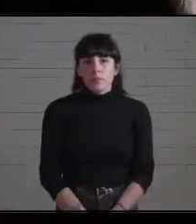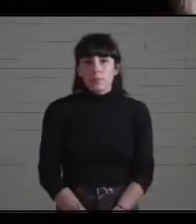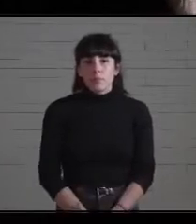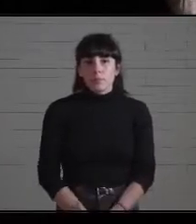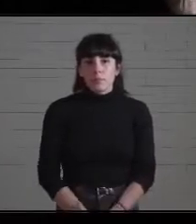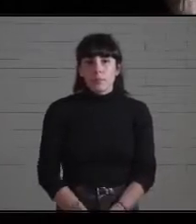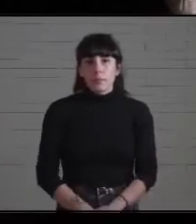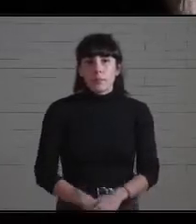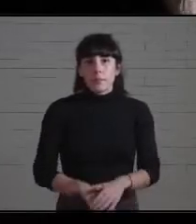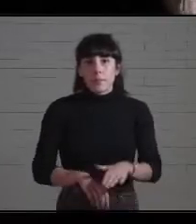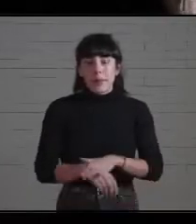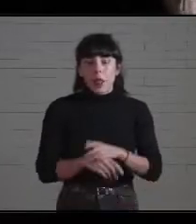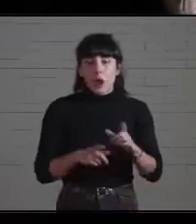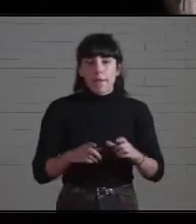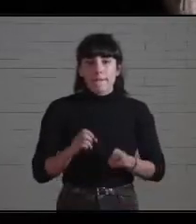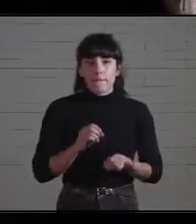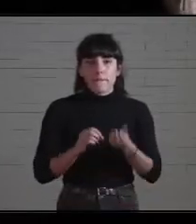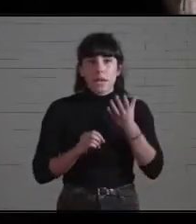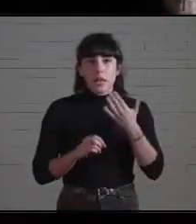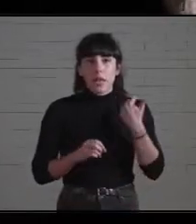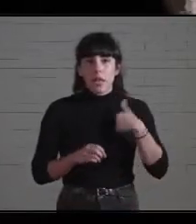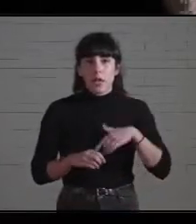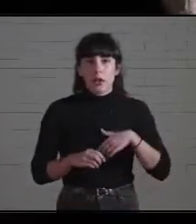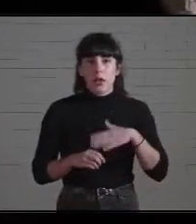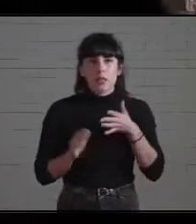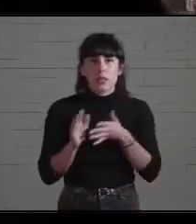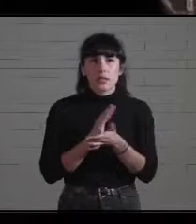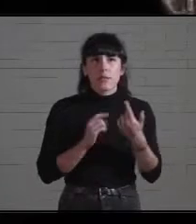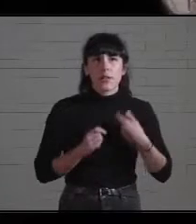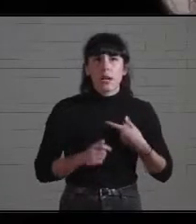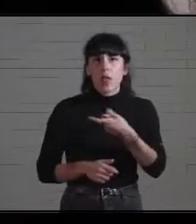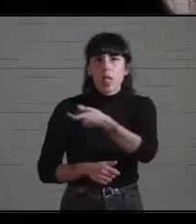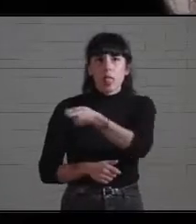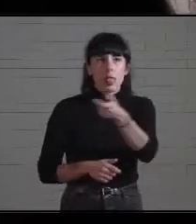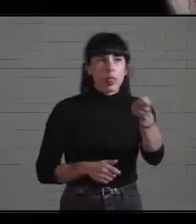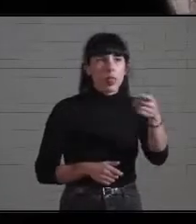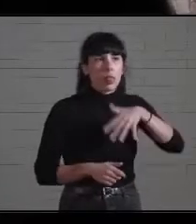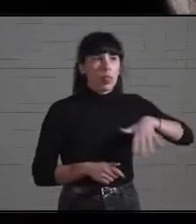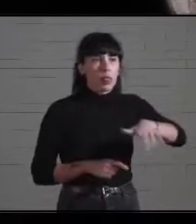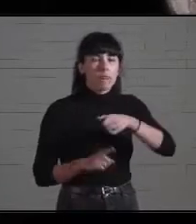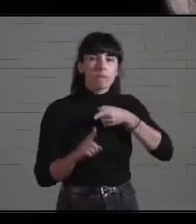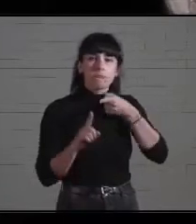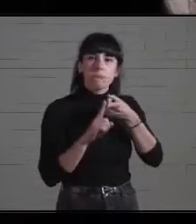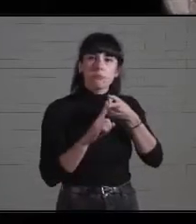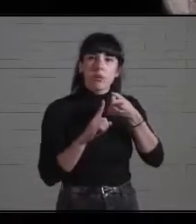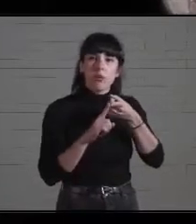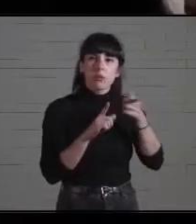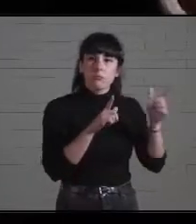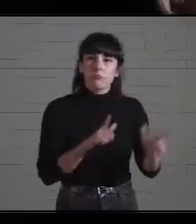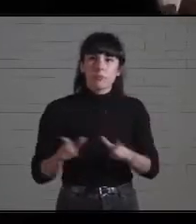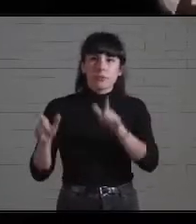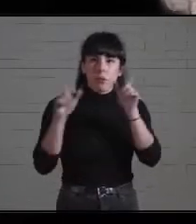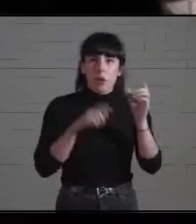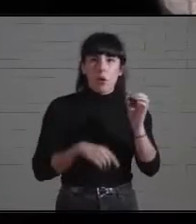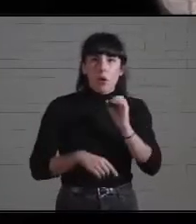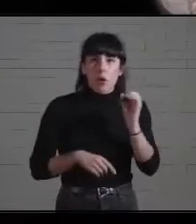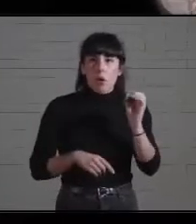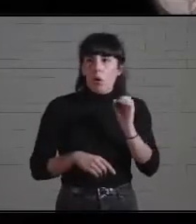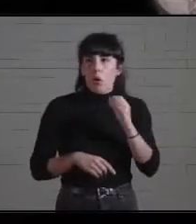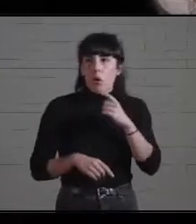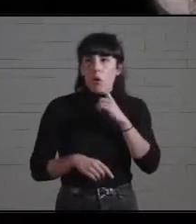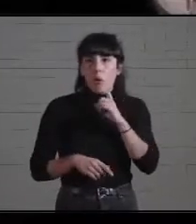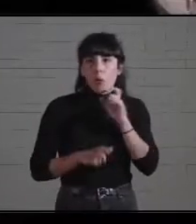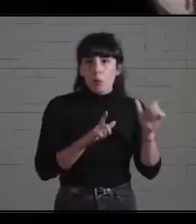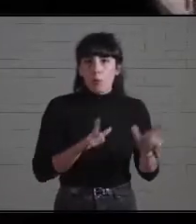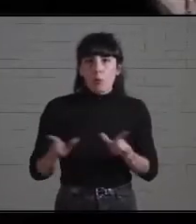Está encendido. ¿A dónde tengo que señalar para...? ¿O las diapositivas se pasan de este